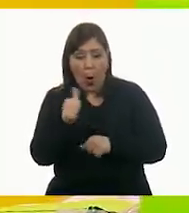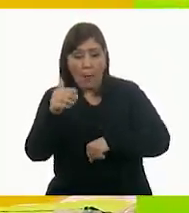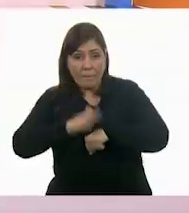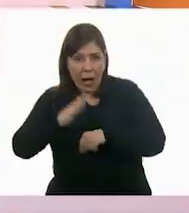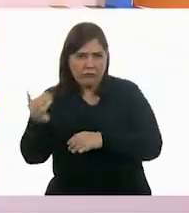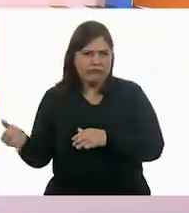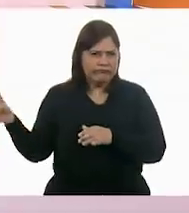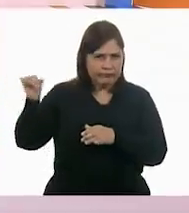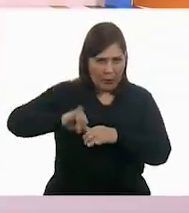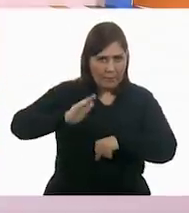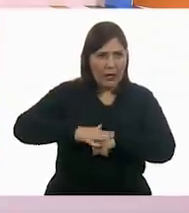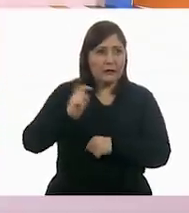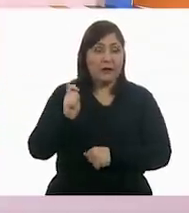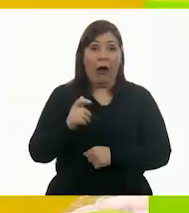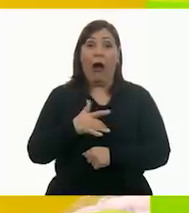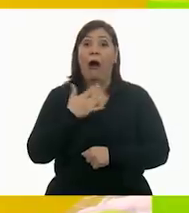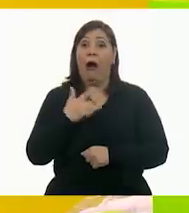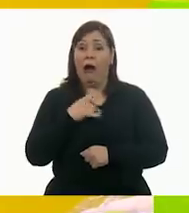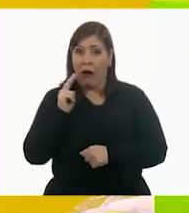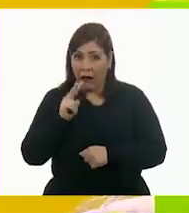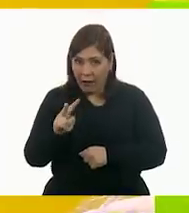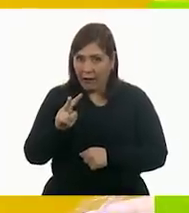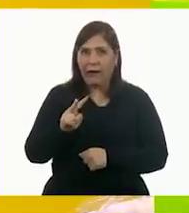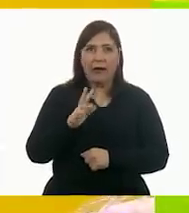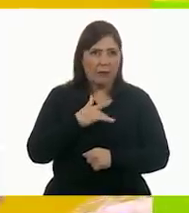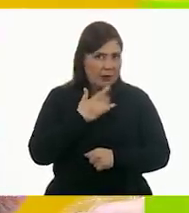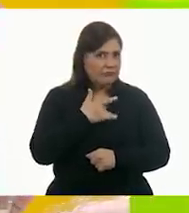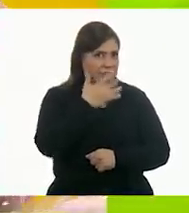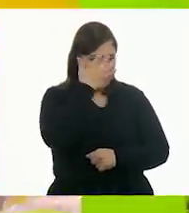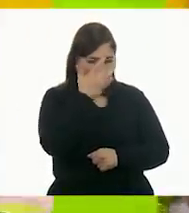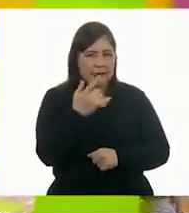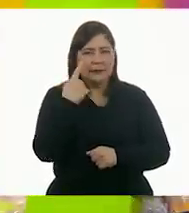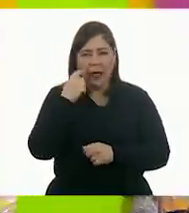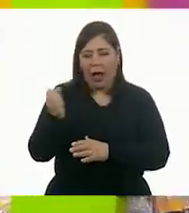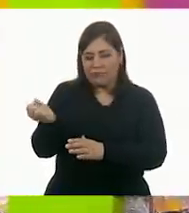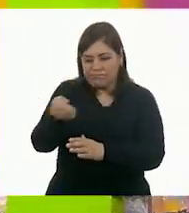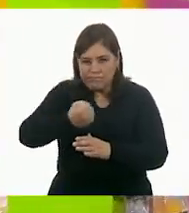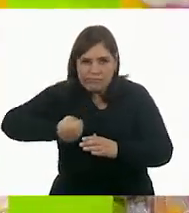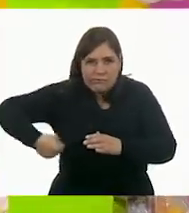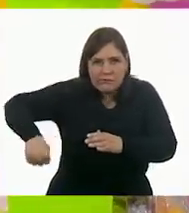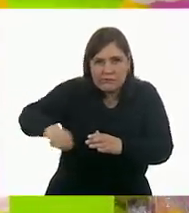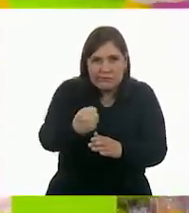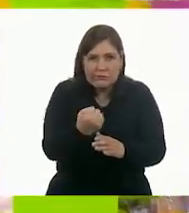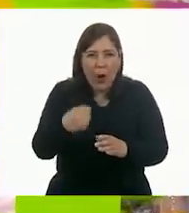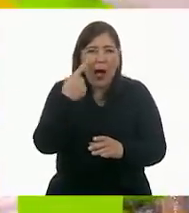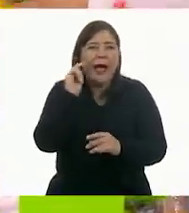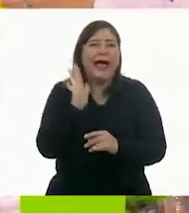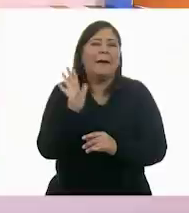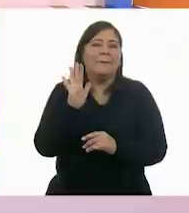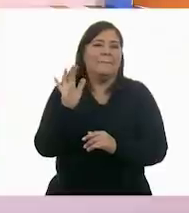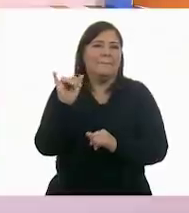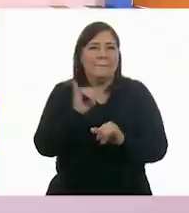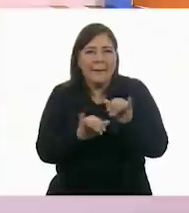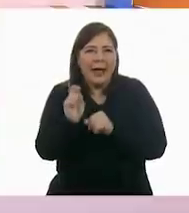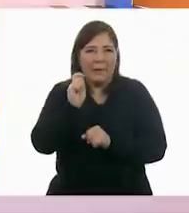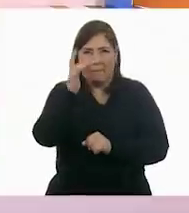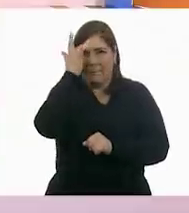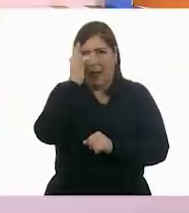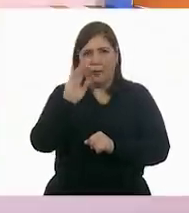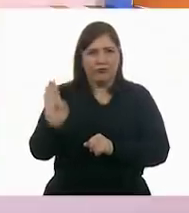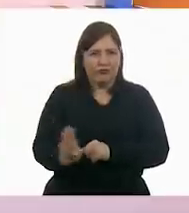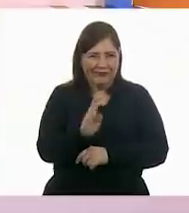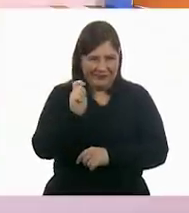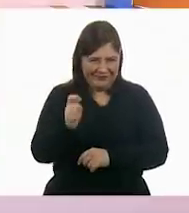poquito. Empieza a sentir la magia, ¿eh? Ahí está, estábamos haciendo nuestro caldero mágico. Y échale ese poquito.